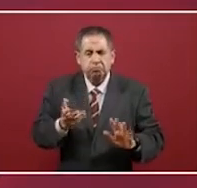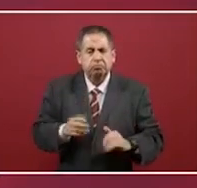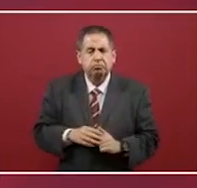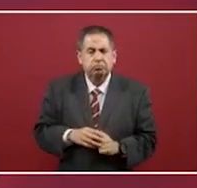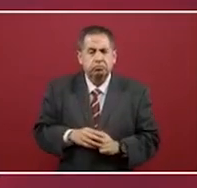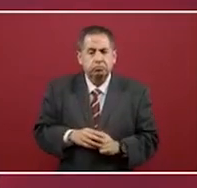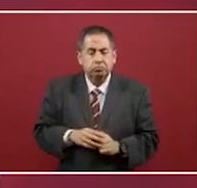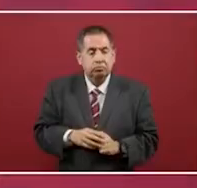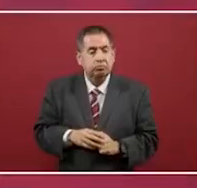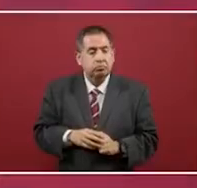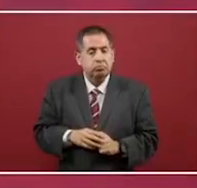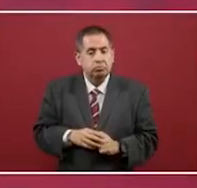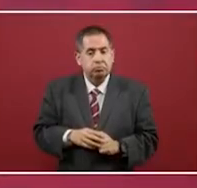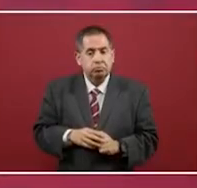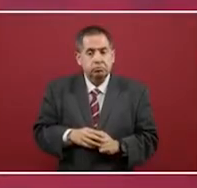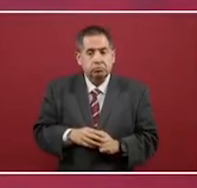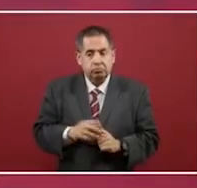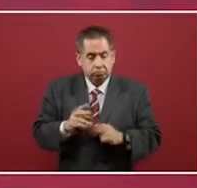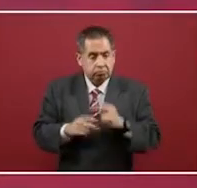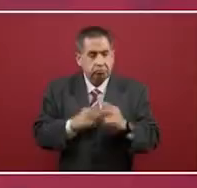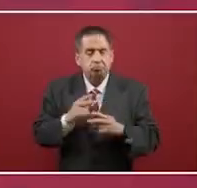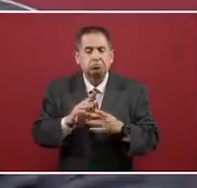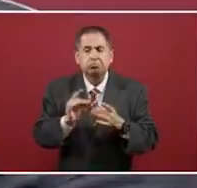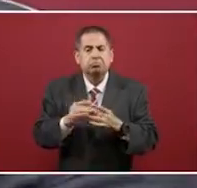que vamos a